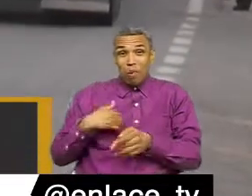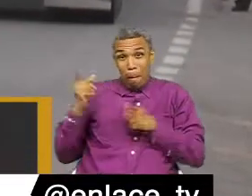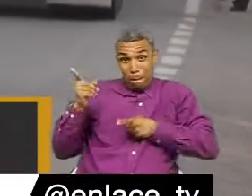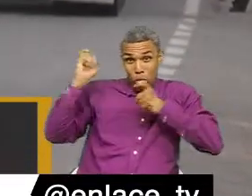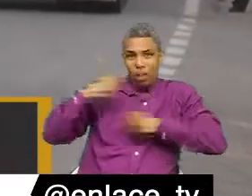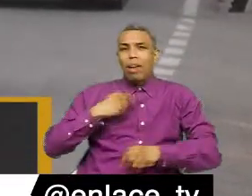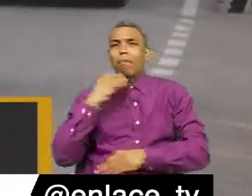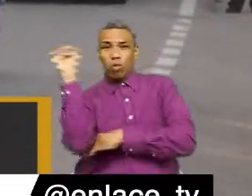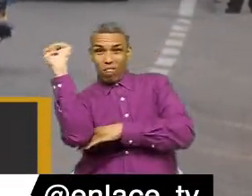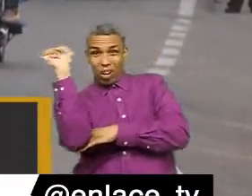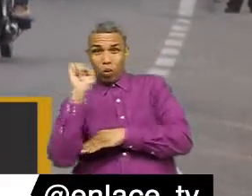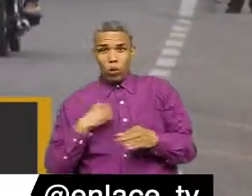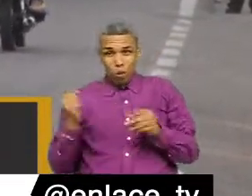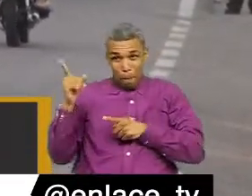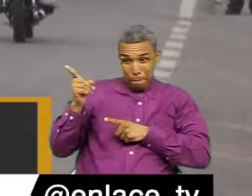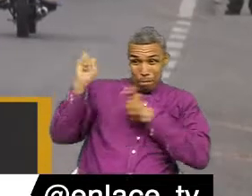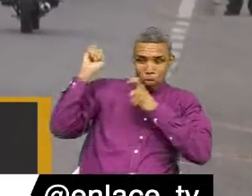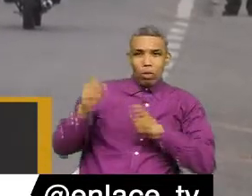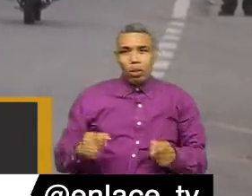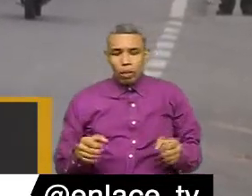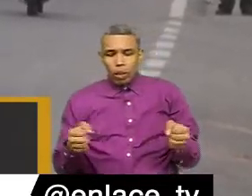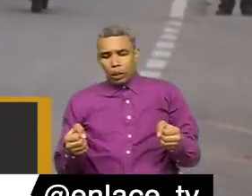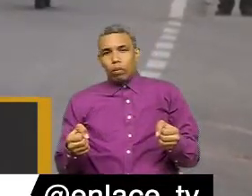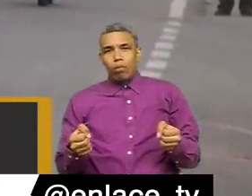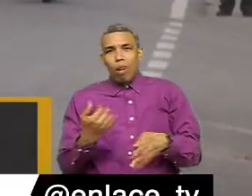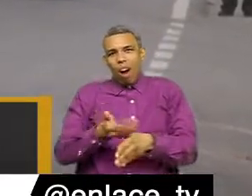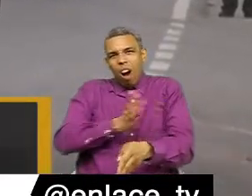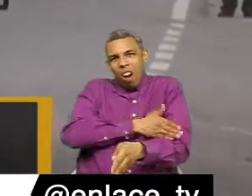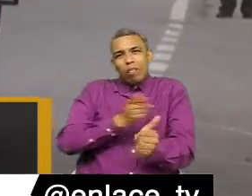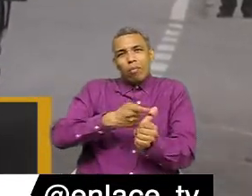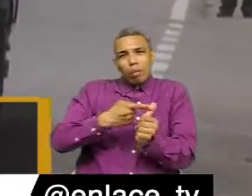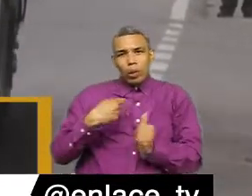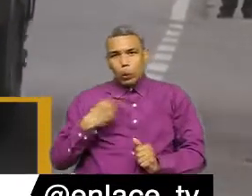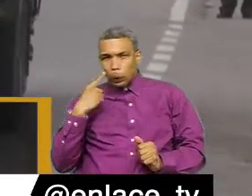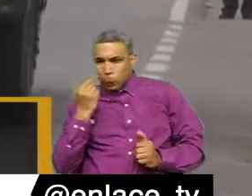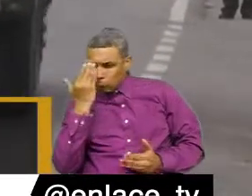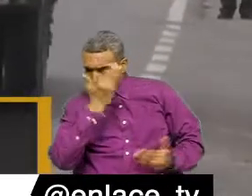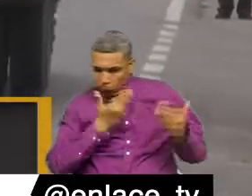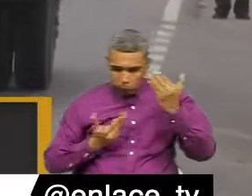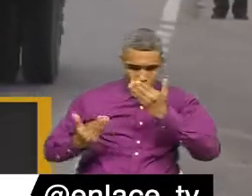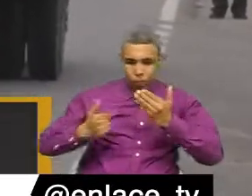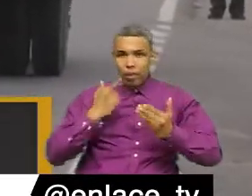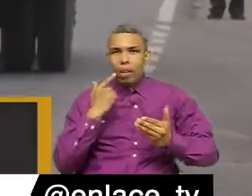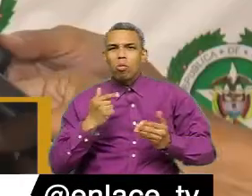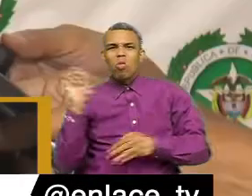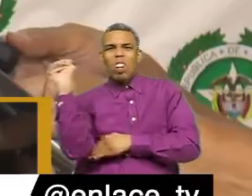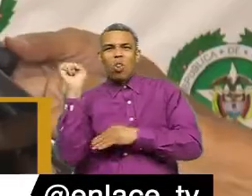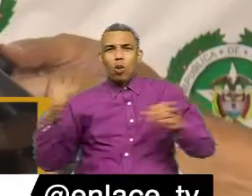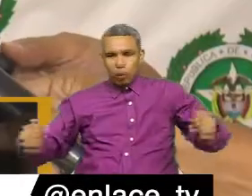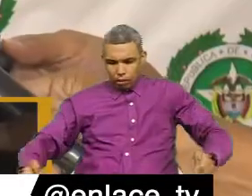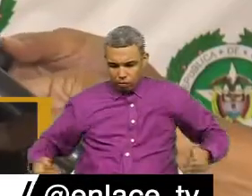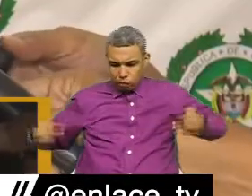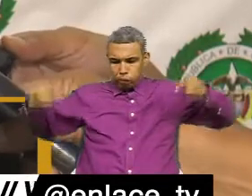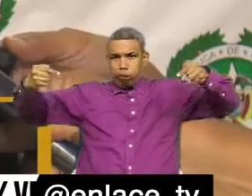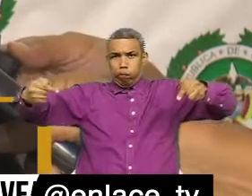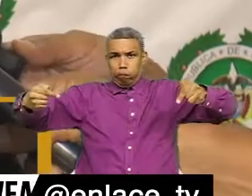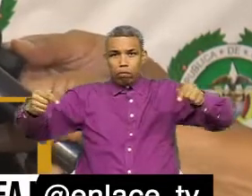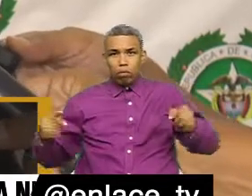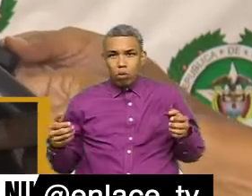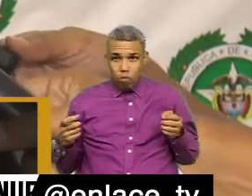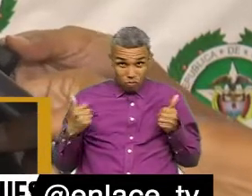digamos todo lo que tiene concerniente a todos los protocolos que debe tener un vehículo para salir a